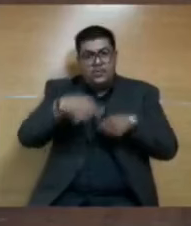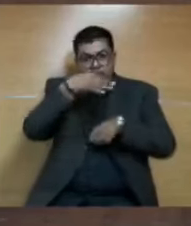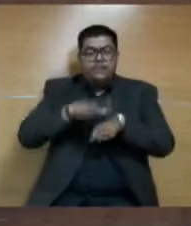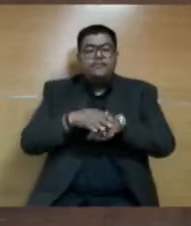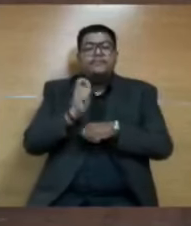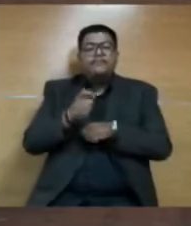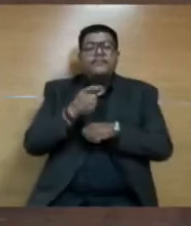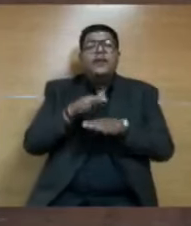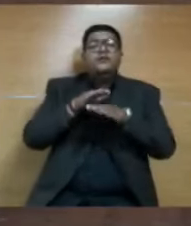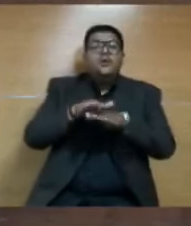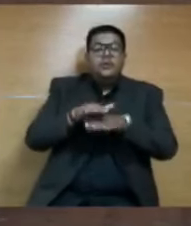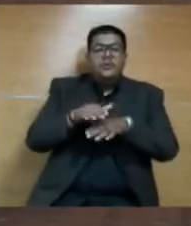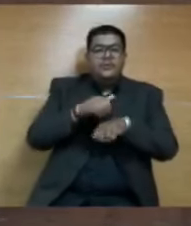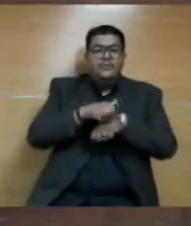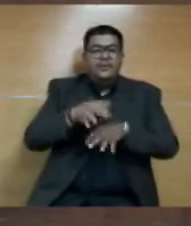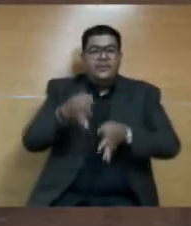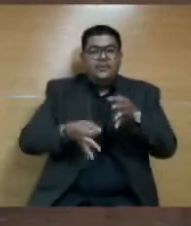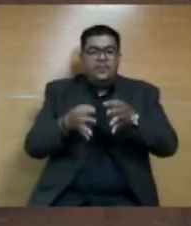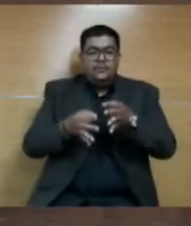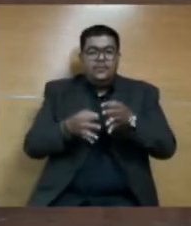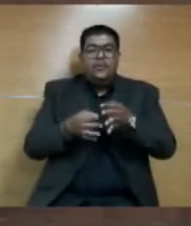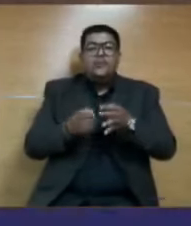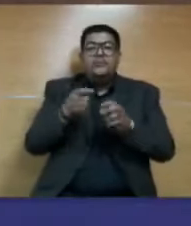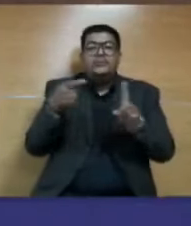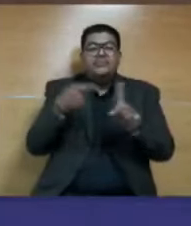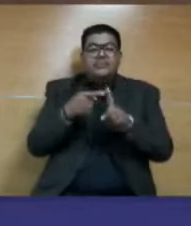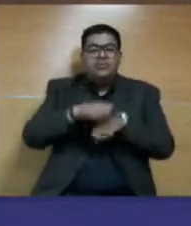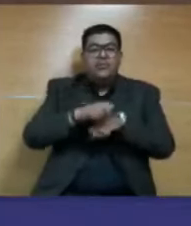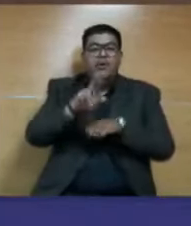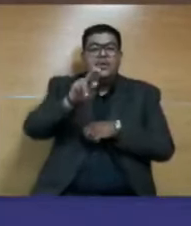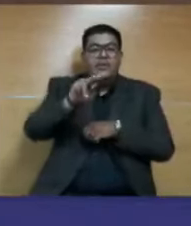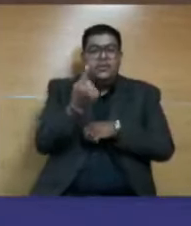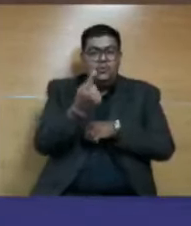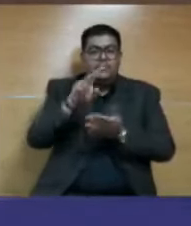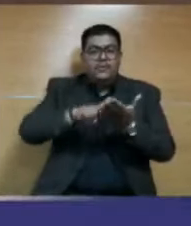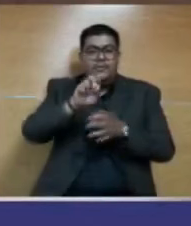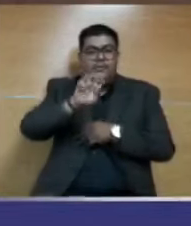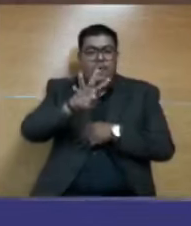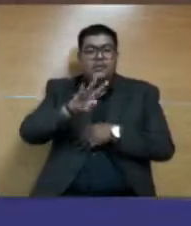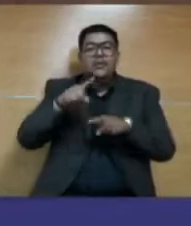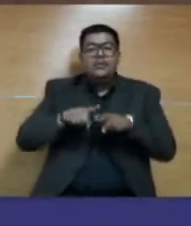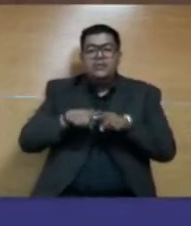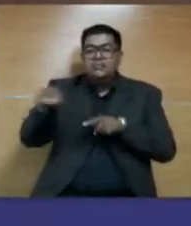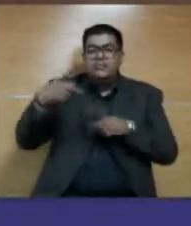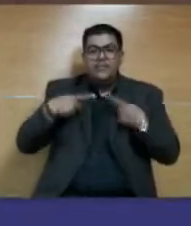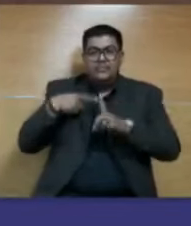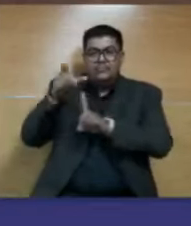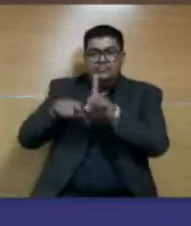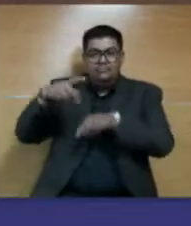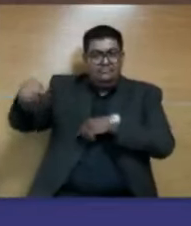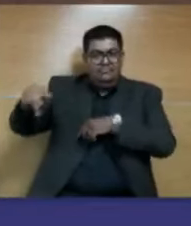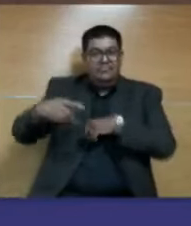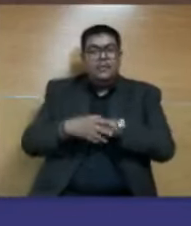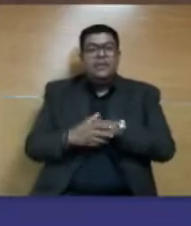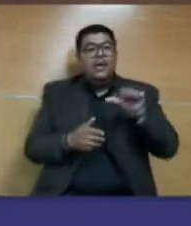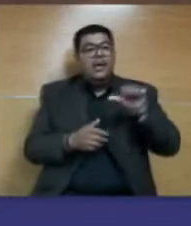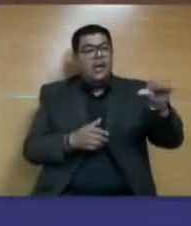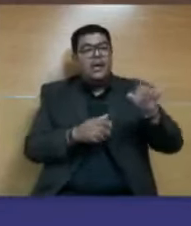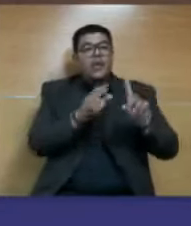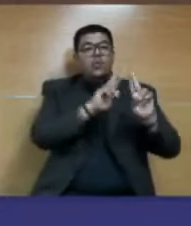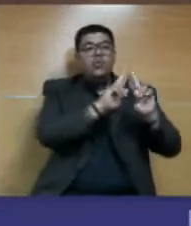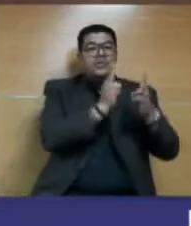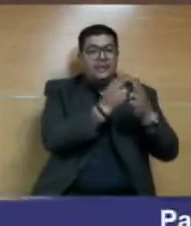Finalmente, doy cuenta con el proyecto de resolución de recurso de apelación 81 de este año, promovido por un ciudadano para controvertir de la